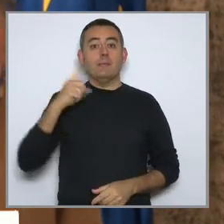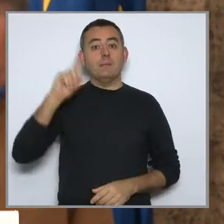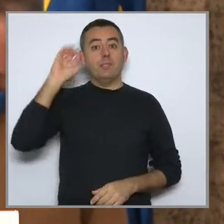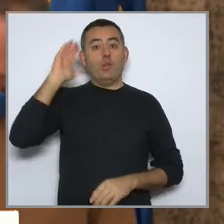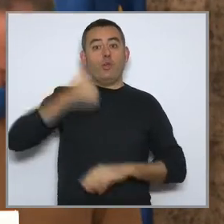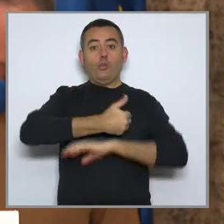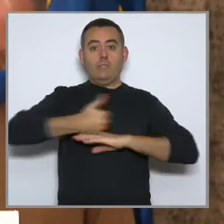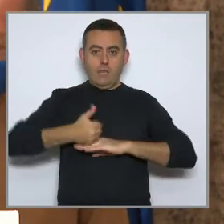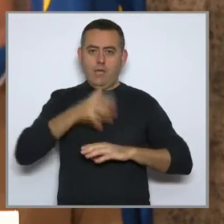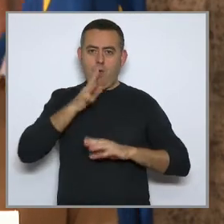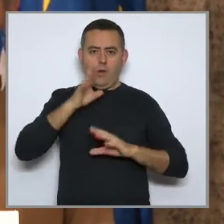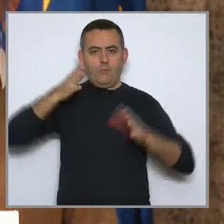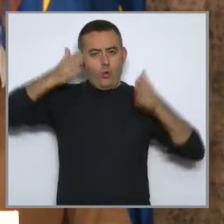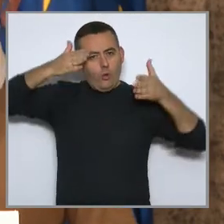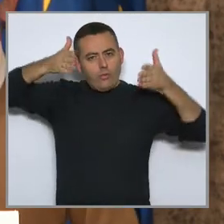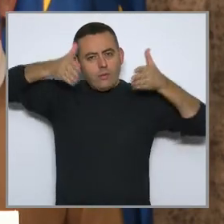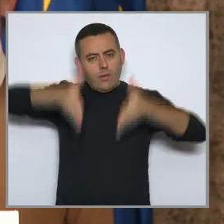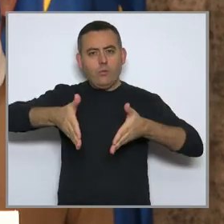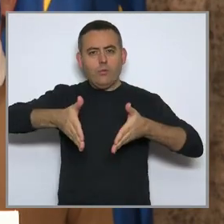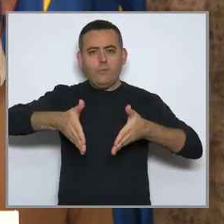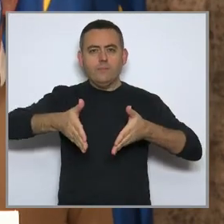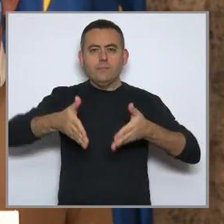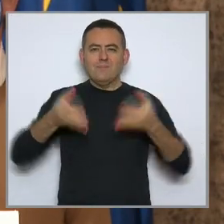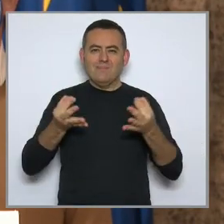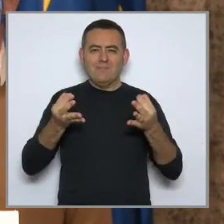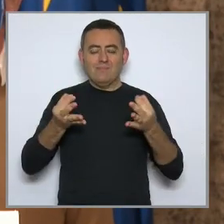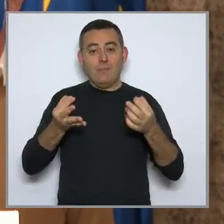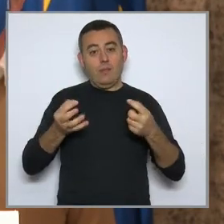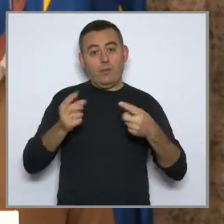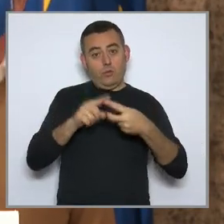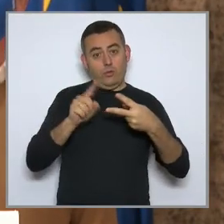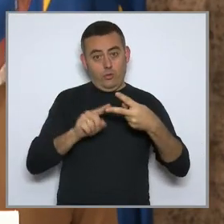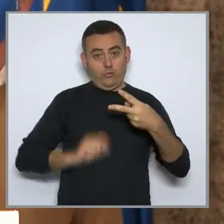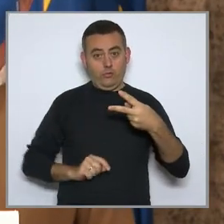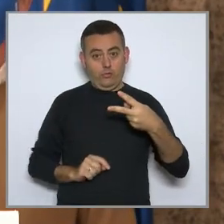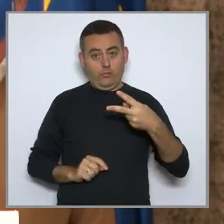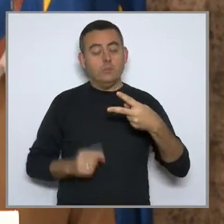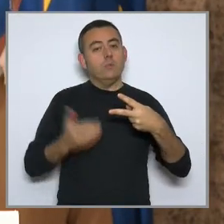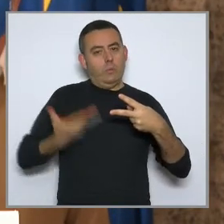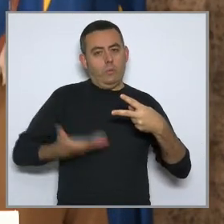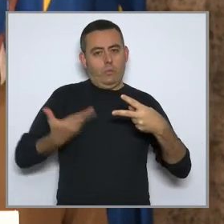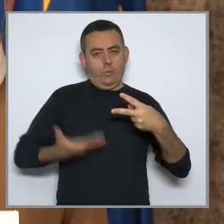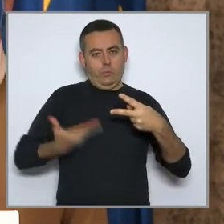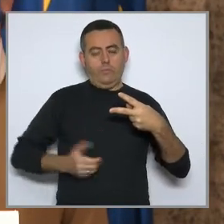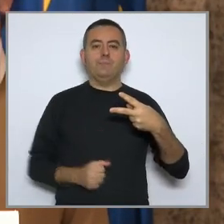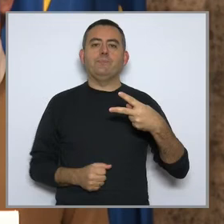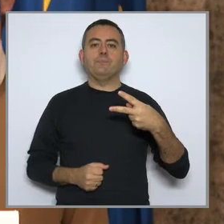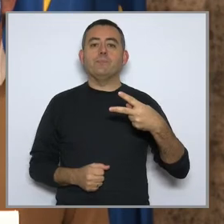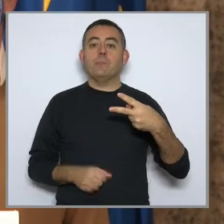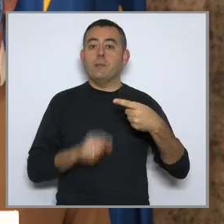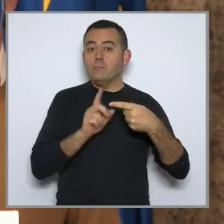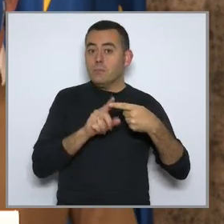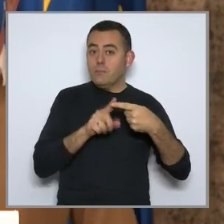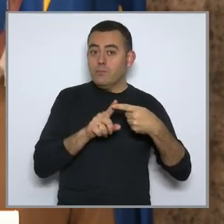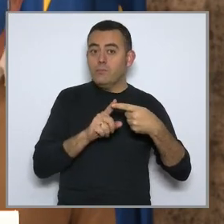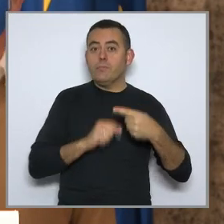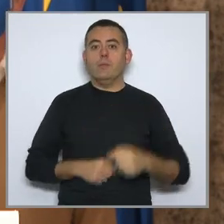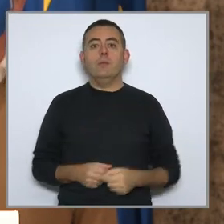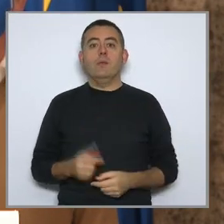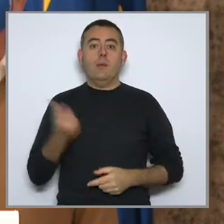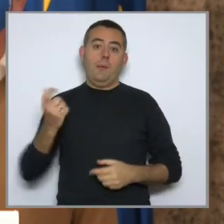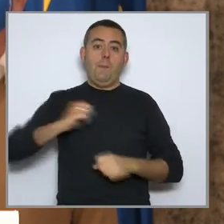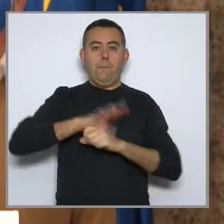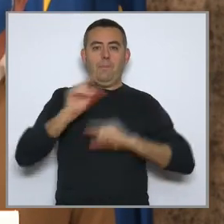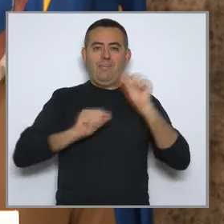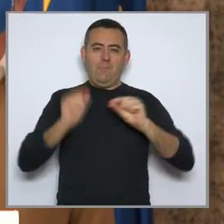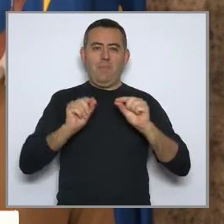está concentrado en dos elementos fundamentales, en dos factores fundamentales. Por una parte, superar la pandemia y, en